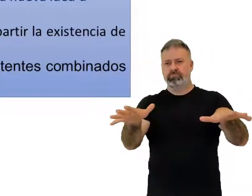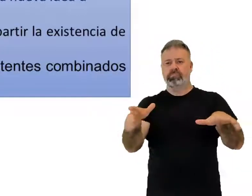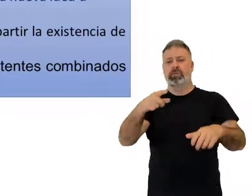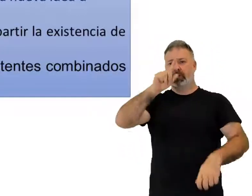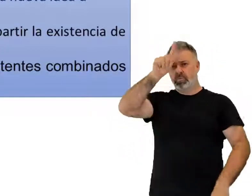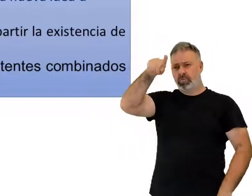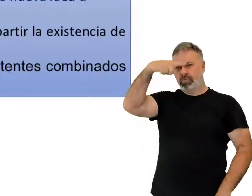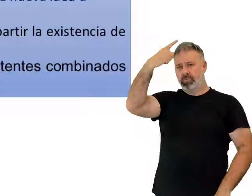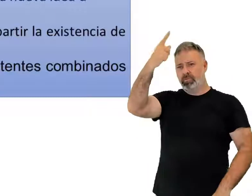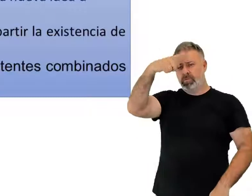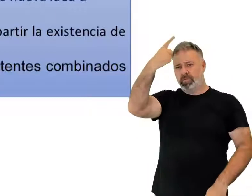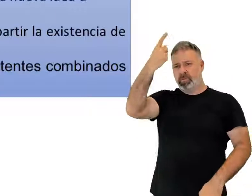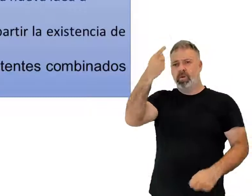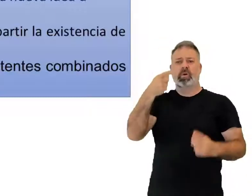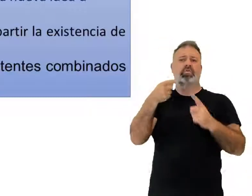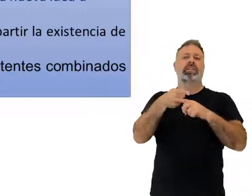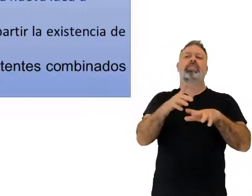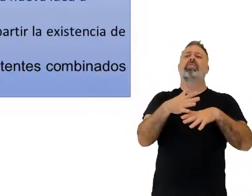y la tecnología.